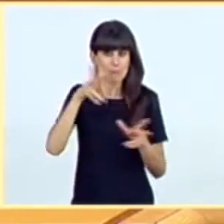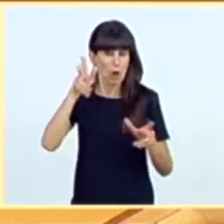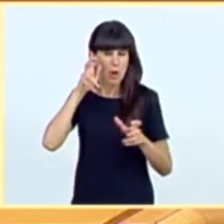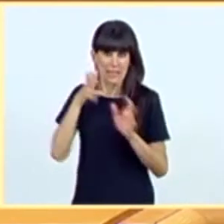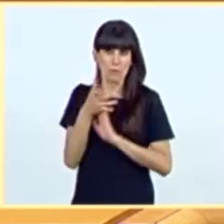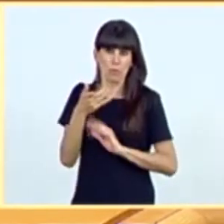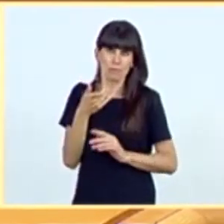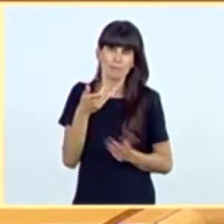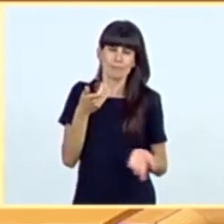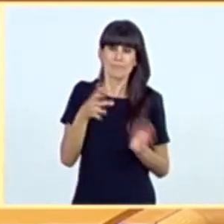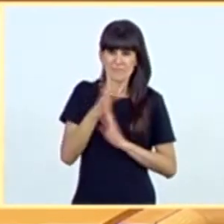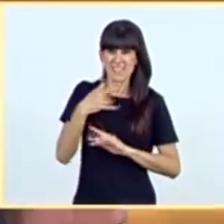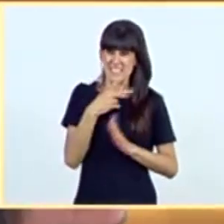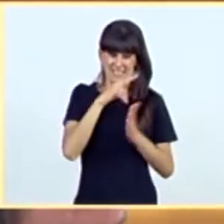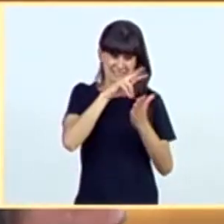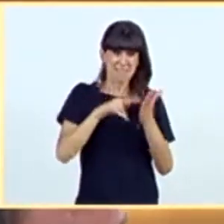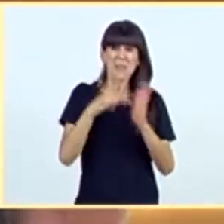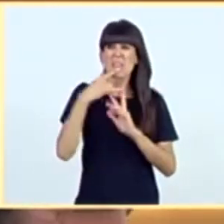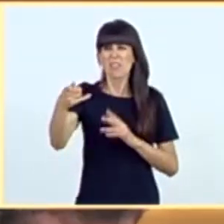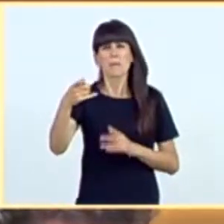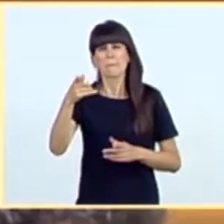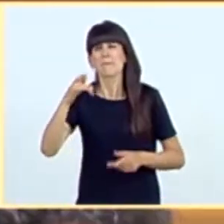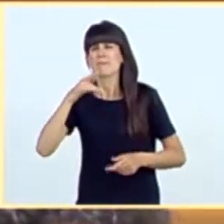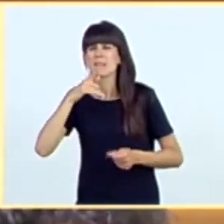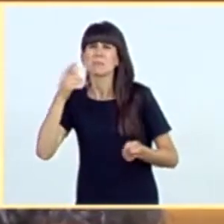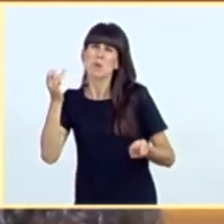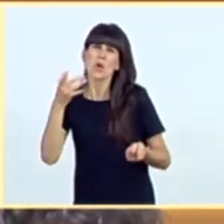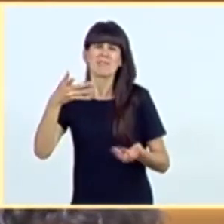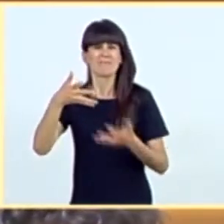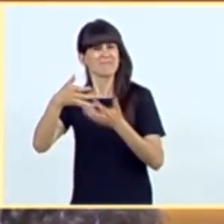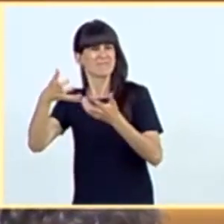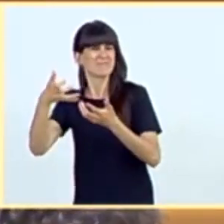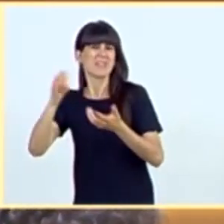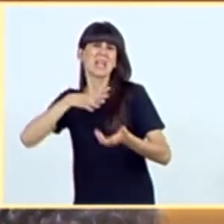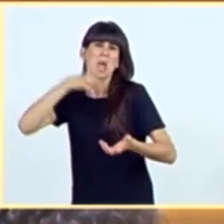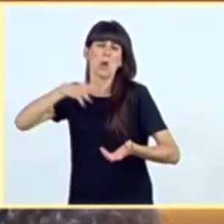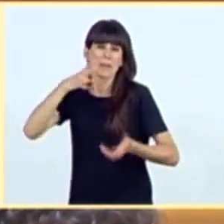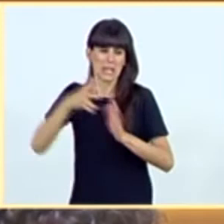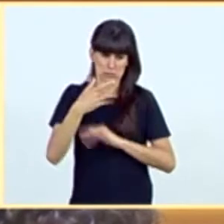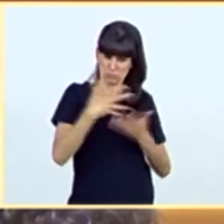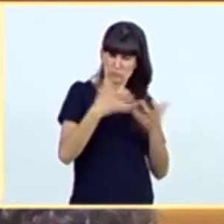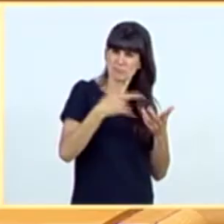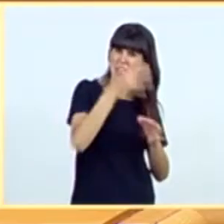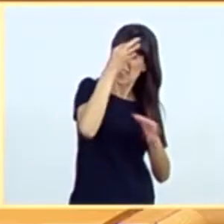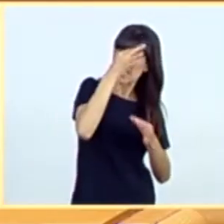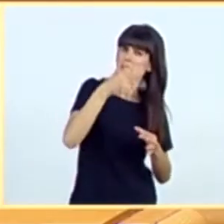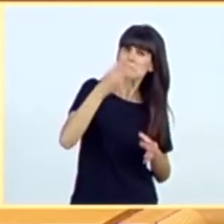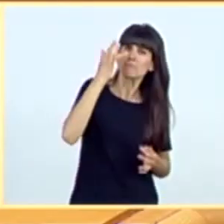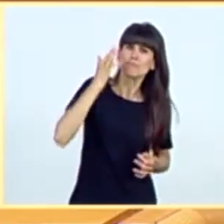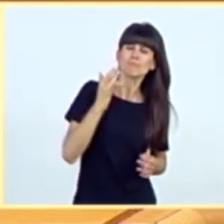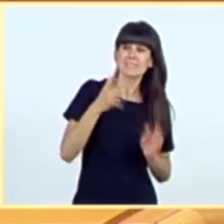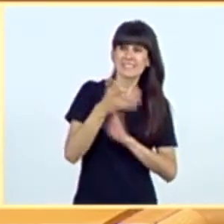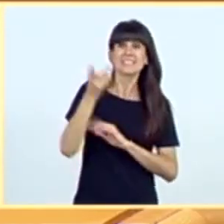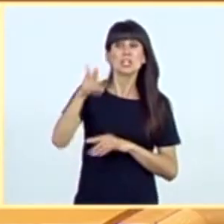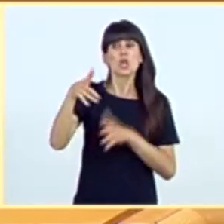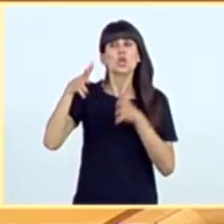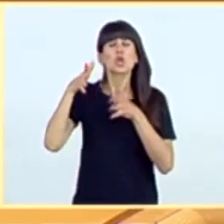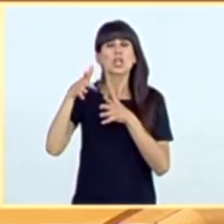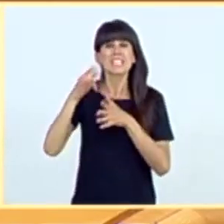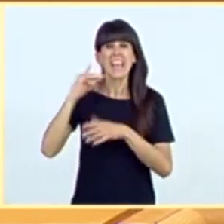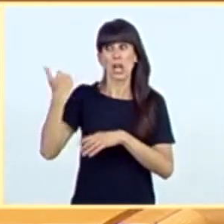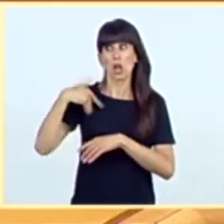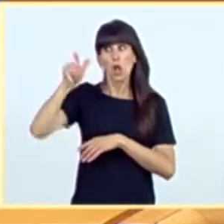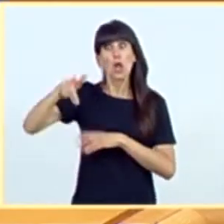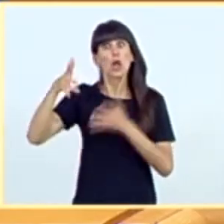estoy leyendo documentos oficiales. ¿Sabe cómo calificó su consejero de Servicios Sociales de la Comunidad de Madrid,